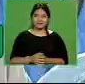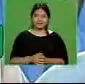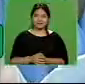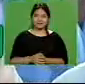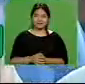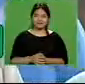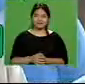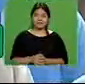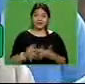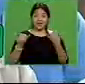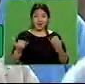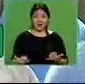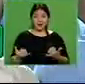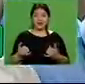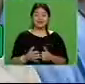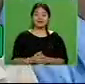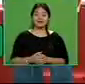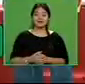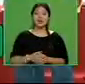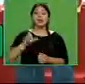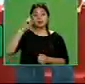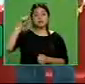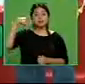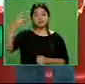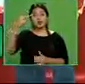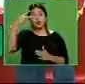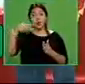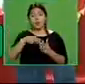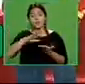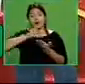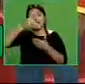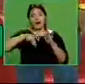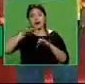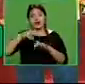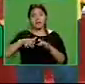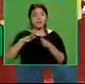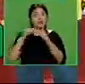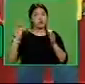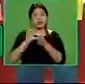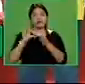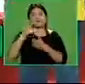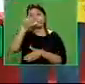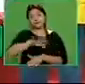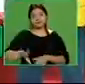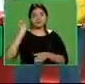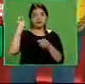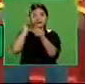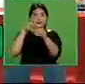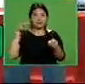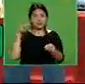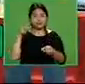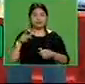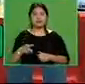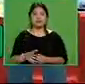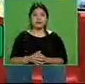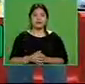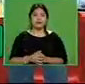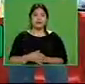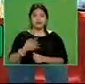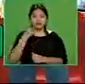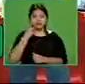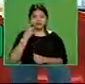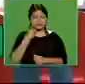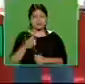En este momento, en estos días, vamos a entregar hasta 2.000 canaimas para bachillerato en el estado de Amazonas. Y fíjense